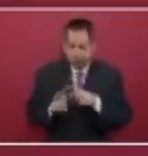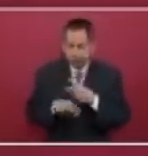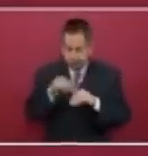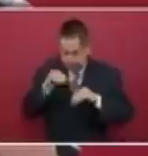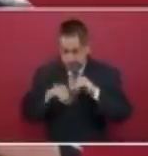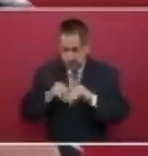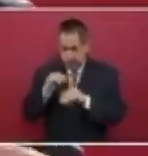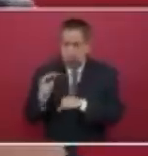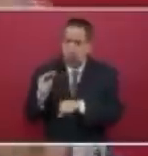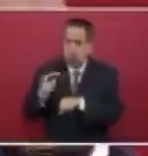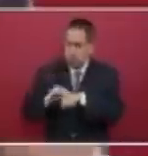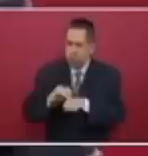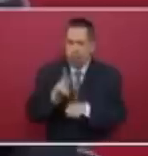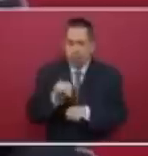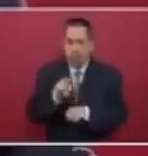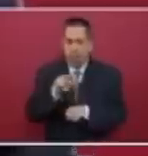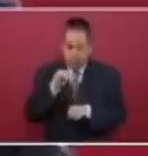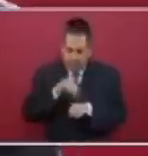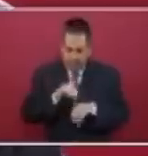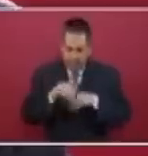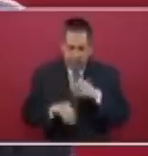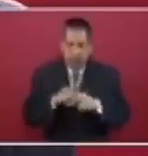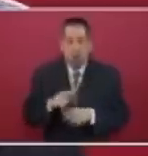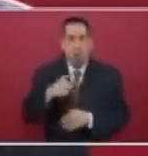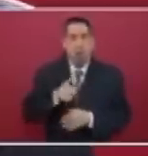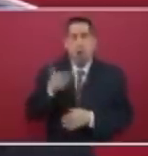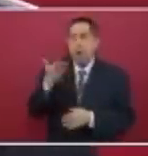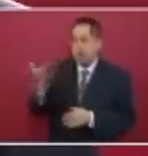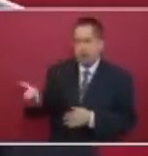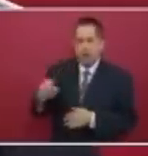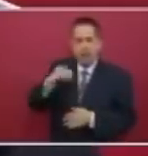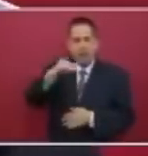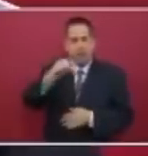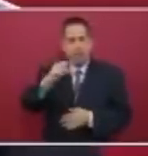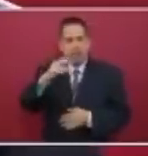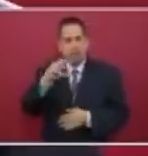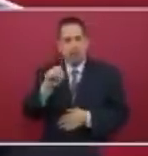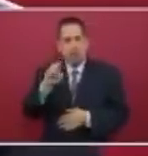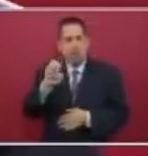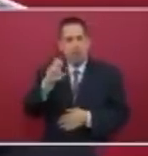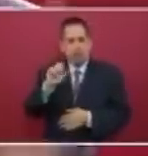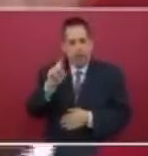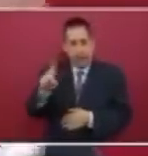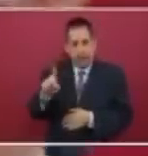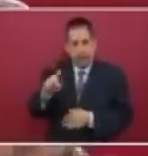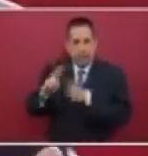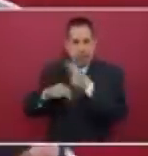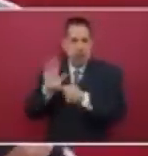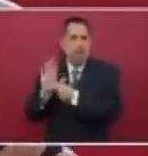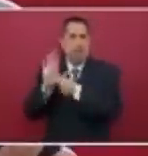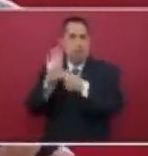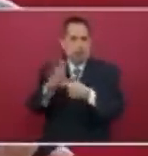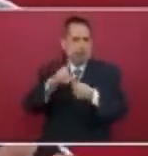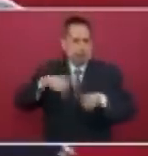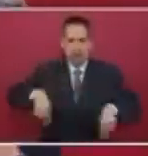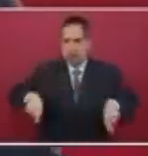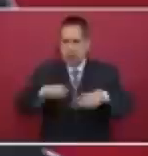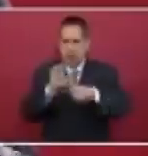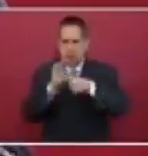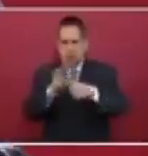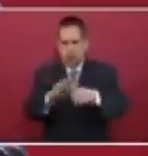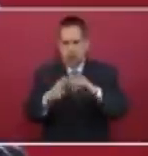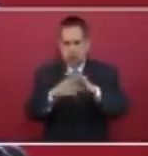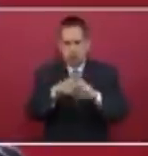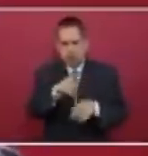implementando voy a pedirle a marcelo ebrard que lo presente por